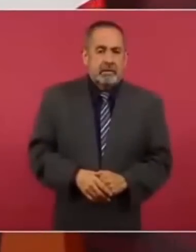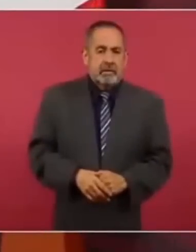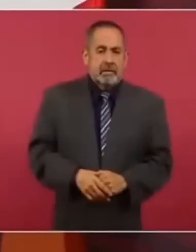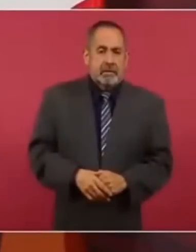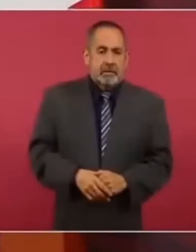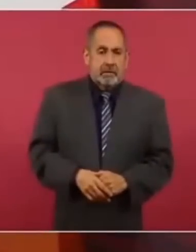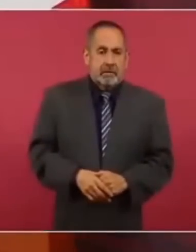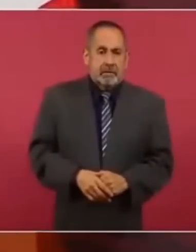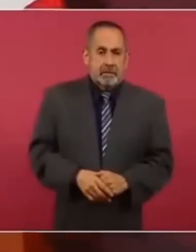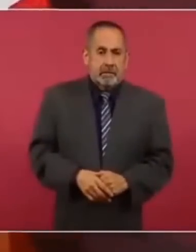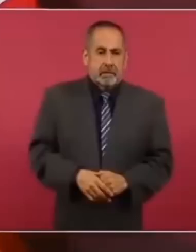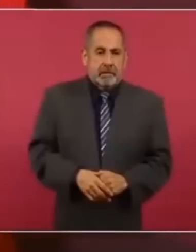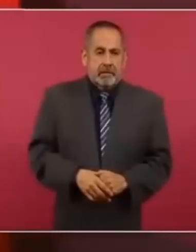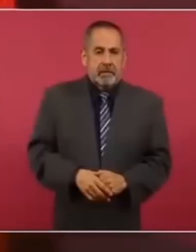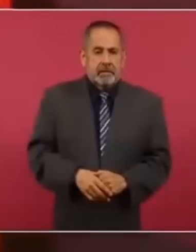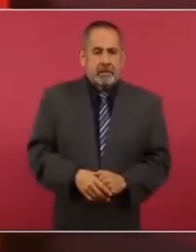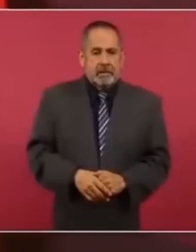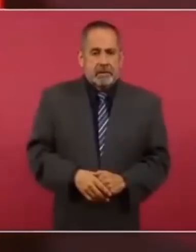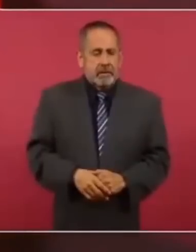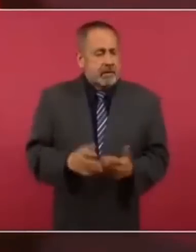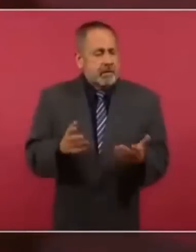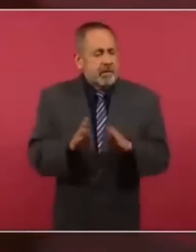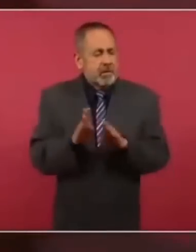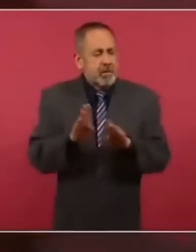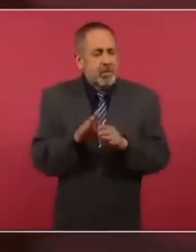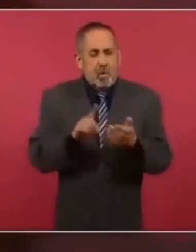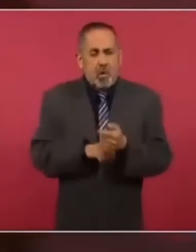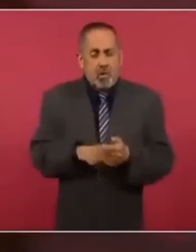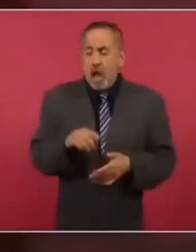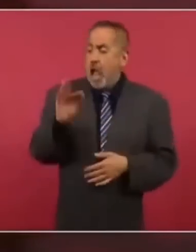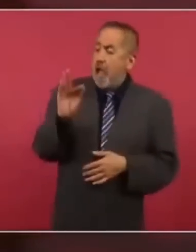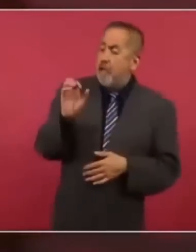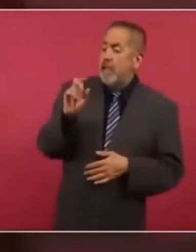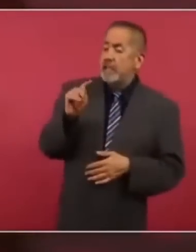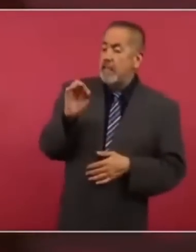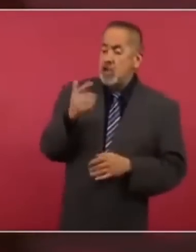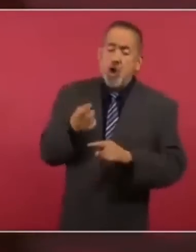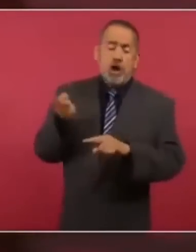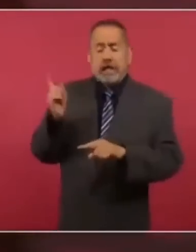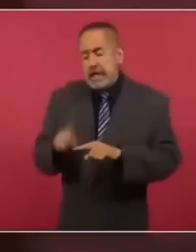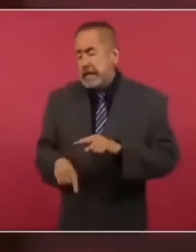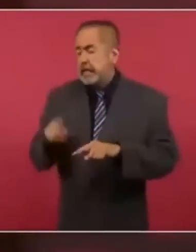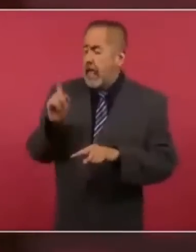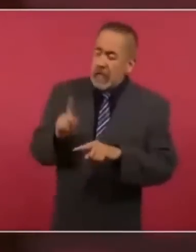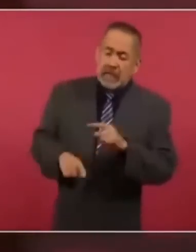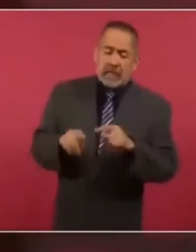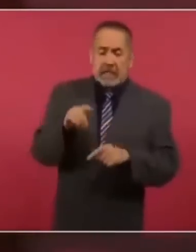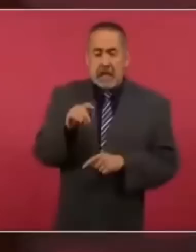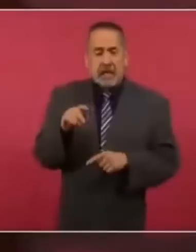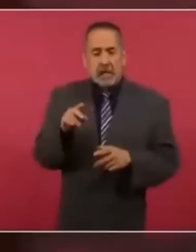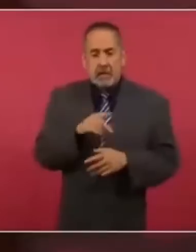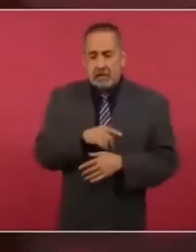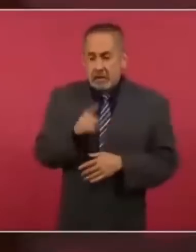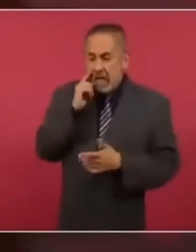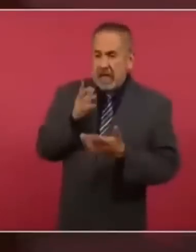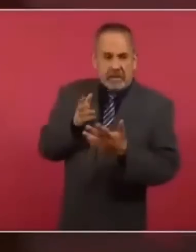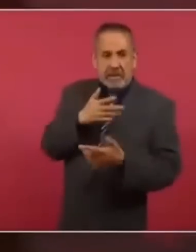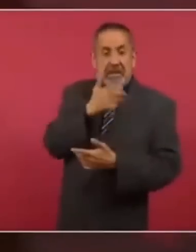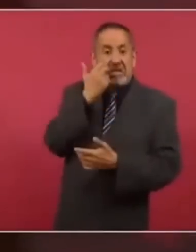Al momento que están planteando, ¿no?, lo del fentanilo y que hasta nos quieren